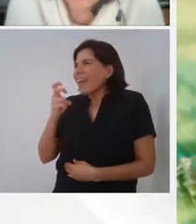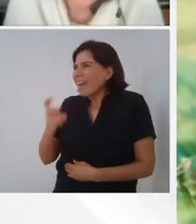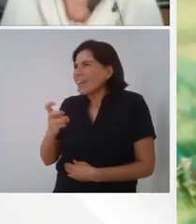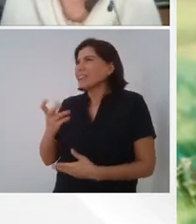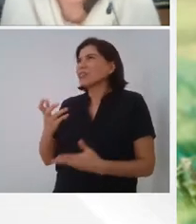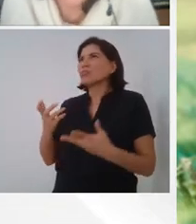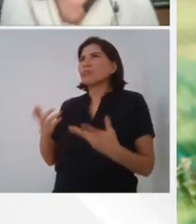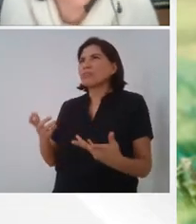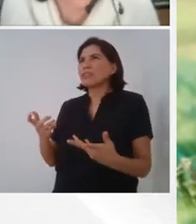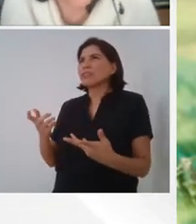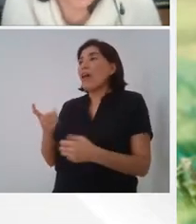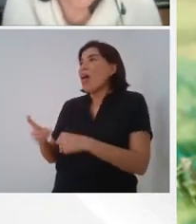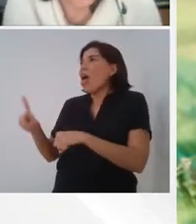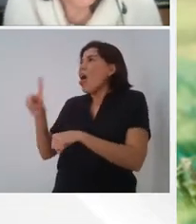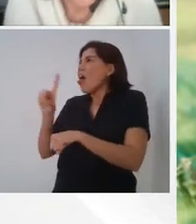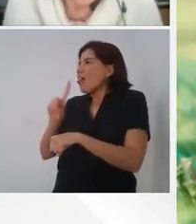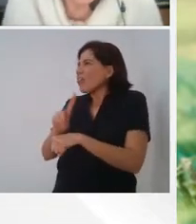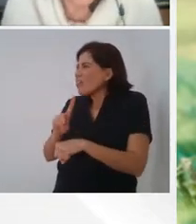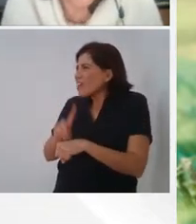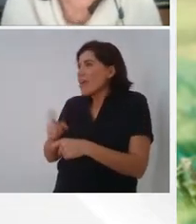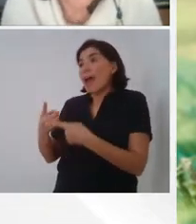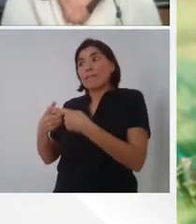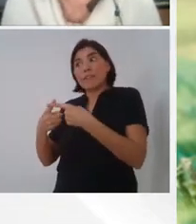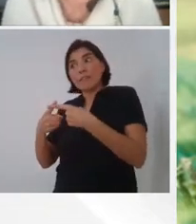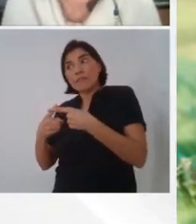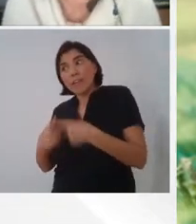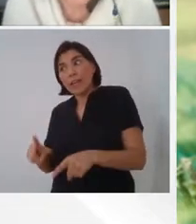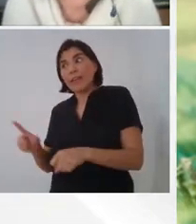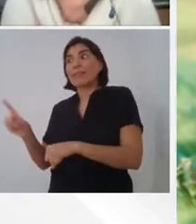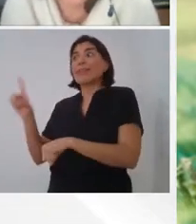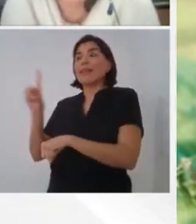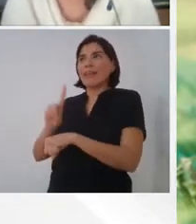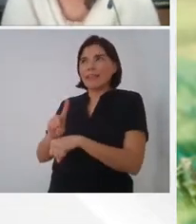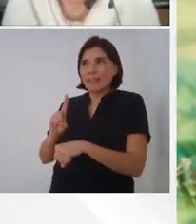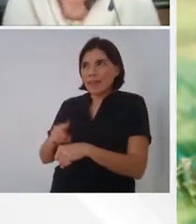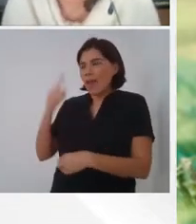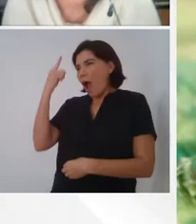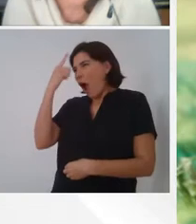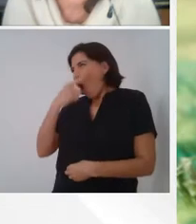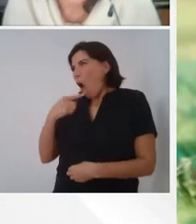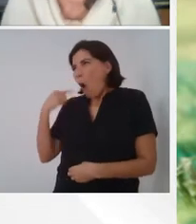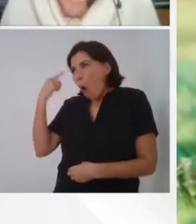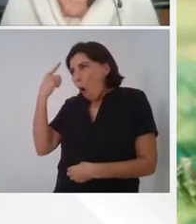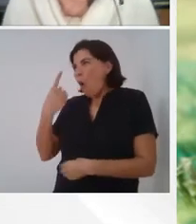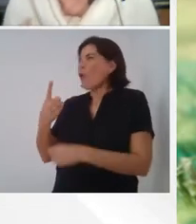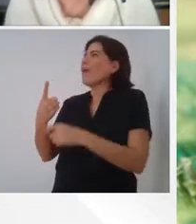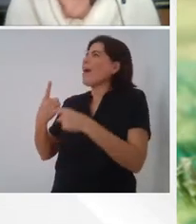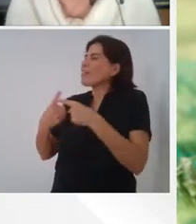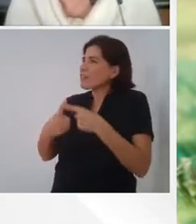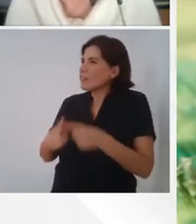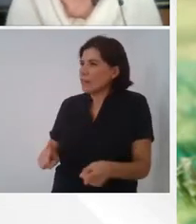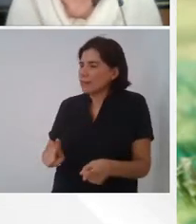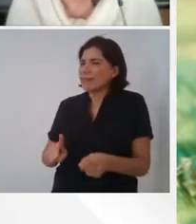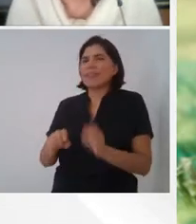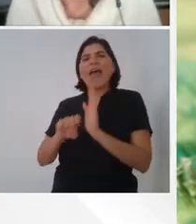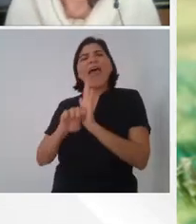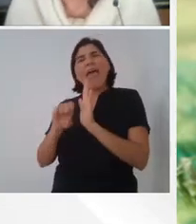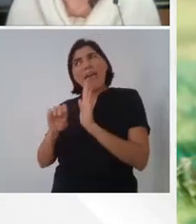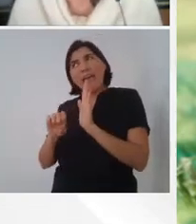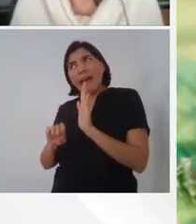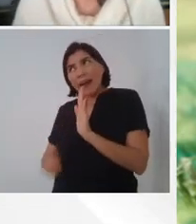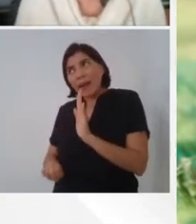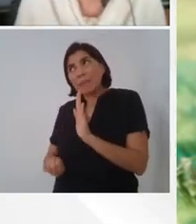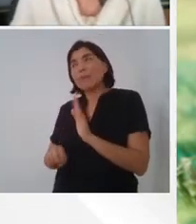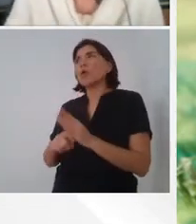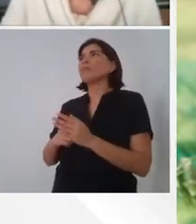una hora diferente de otra hora. Entre los cazadores, por ejemplo, hay un rito. Los jueves bailan con las muchachas del pueblo. El